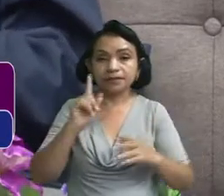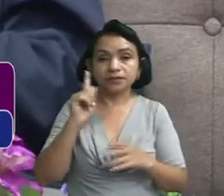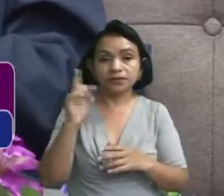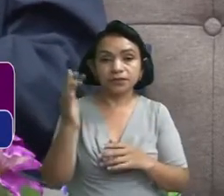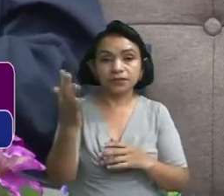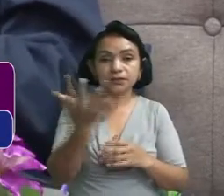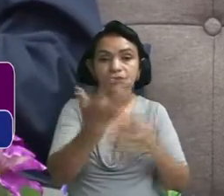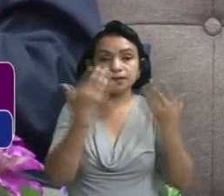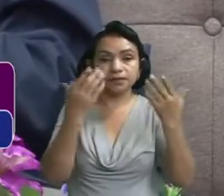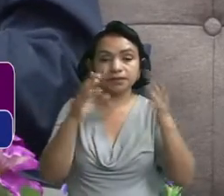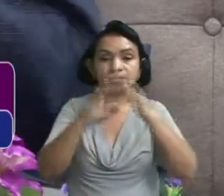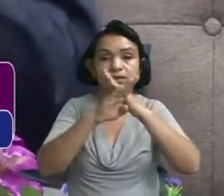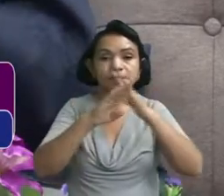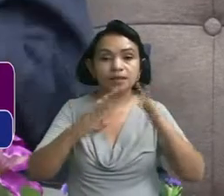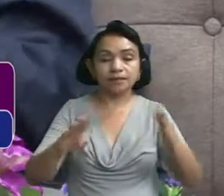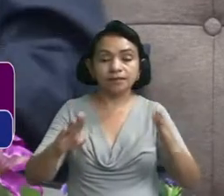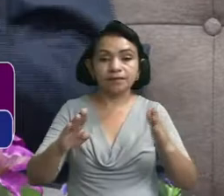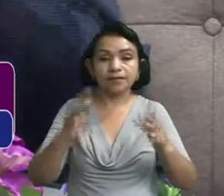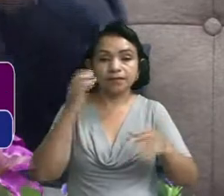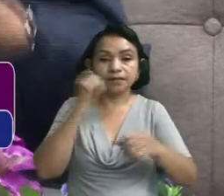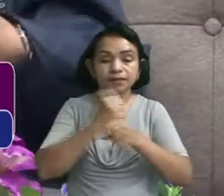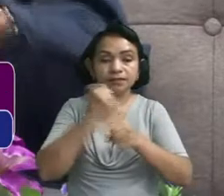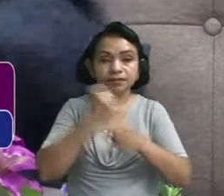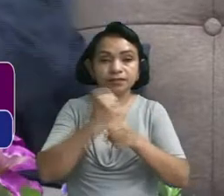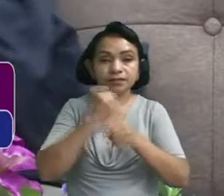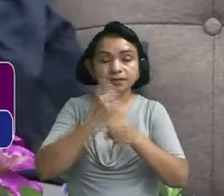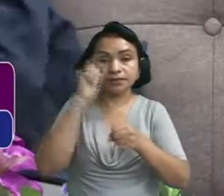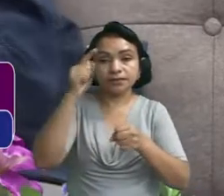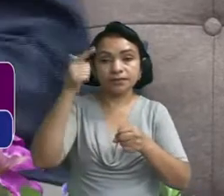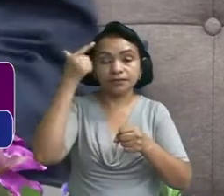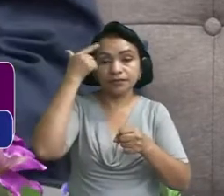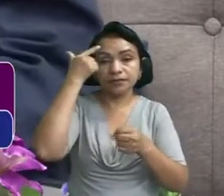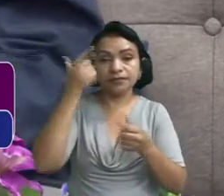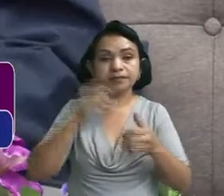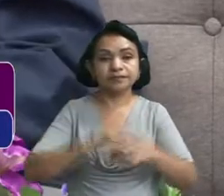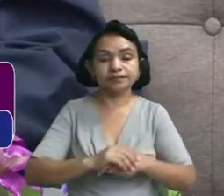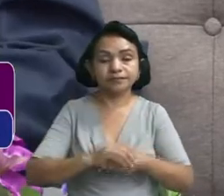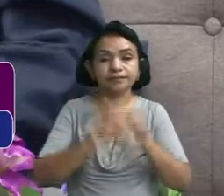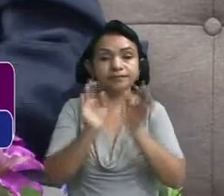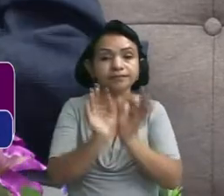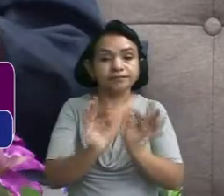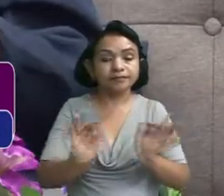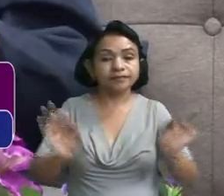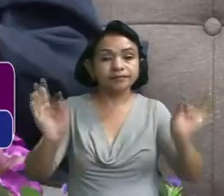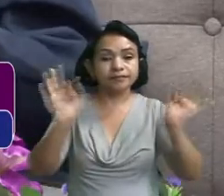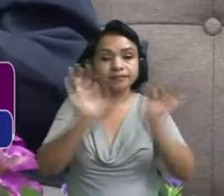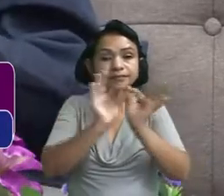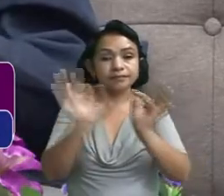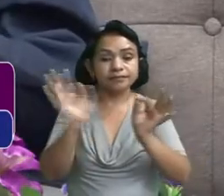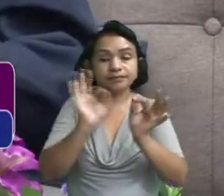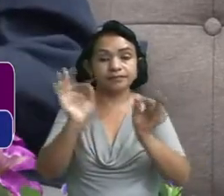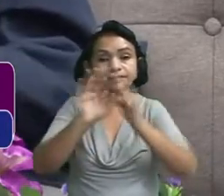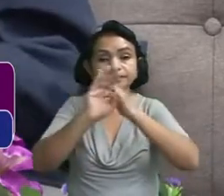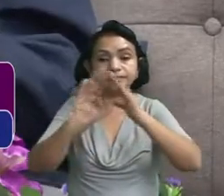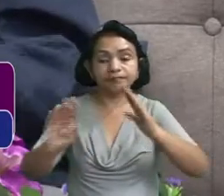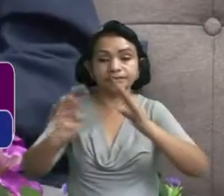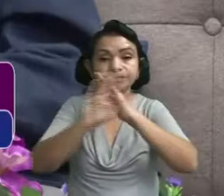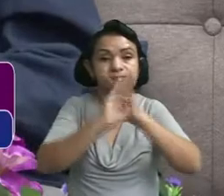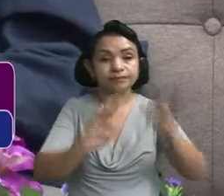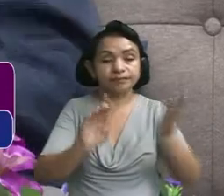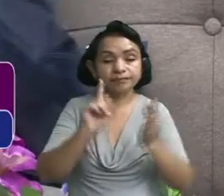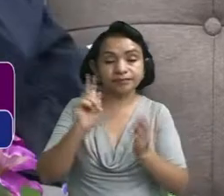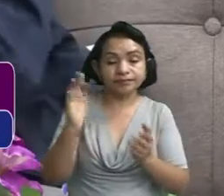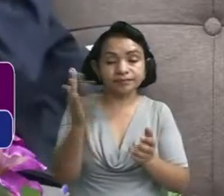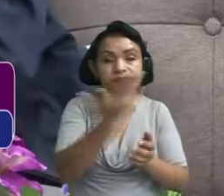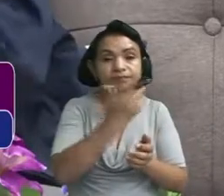esos componentes conducen a la paz. Y estamos trabajando desde el gobierno, desde las comunidades. Es importante la formación de comisiones de paz. Porque